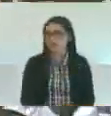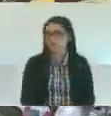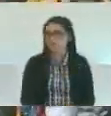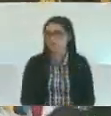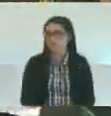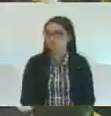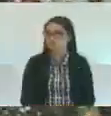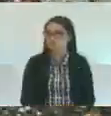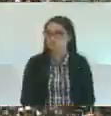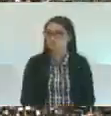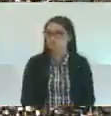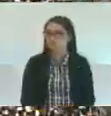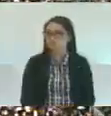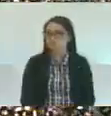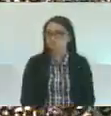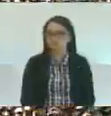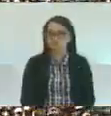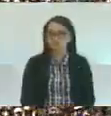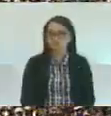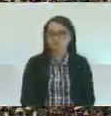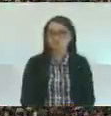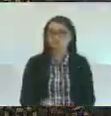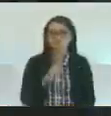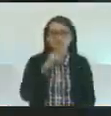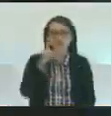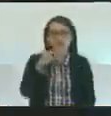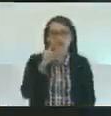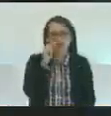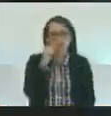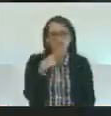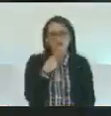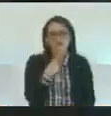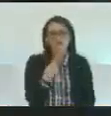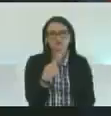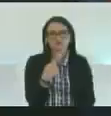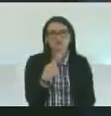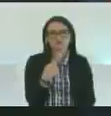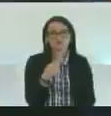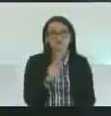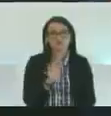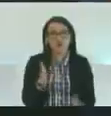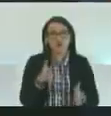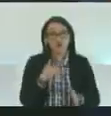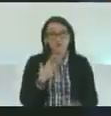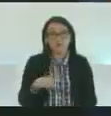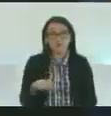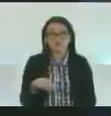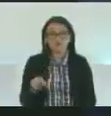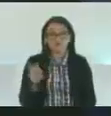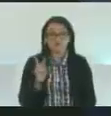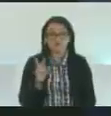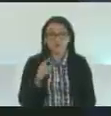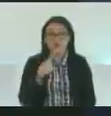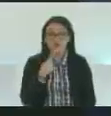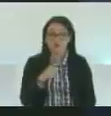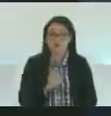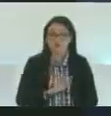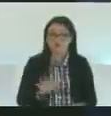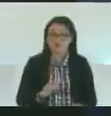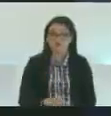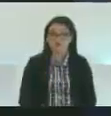Él dijo que sí. Henry Falcón dijo que él ya ganó la presidencia de la República.